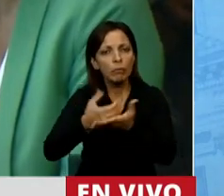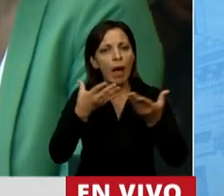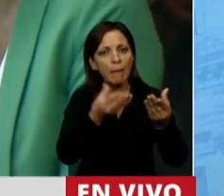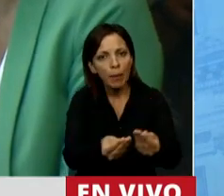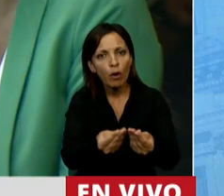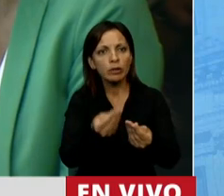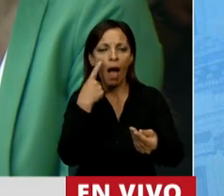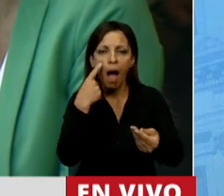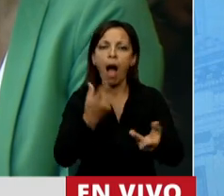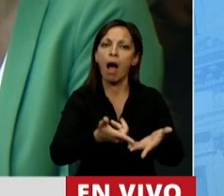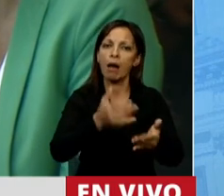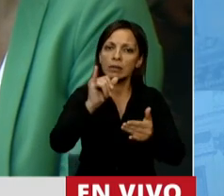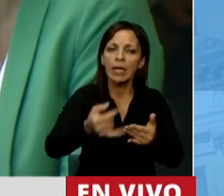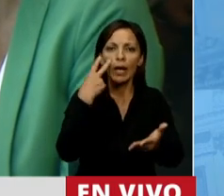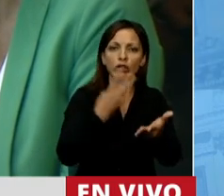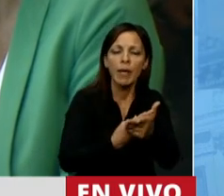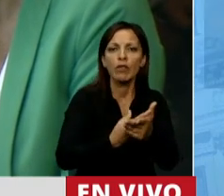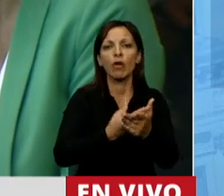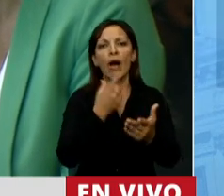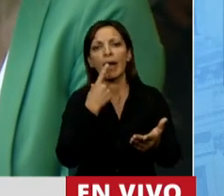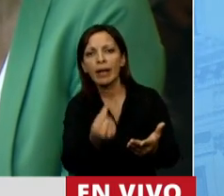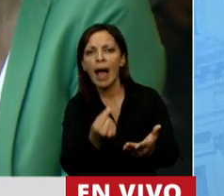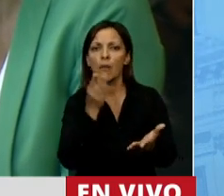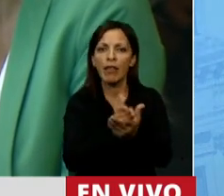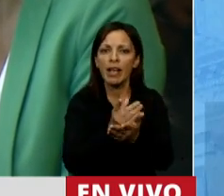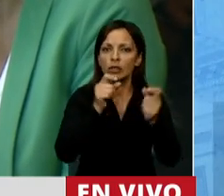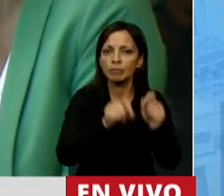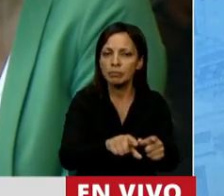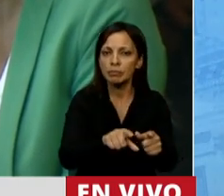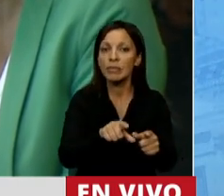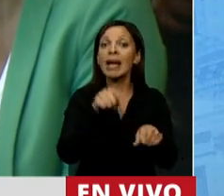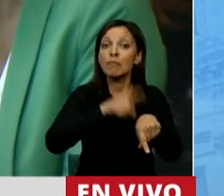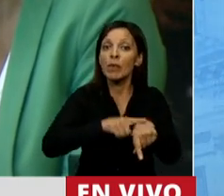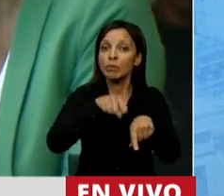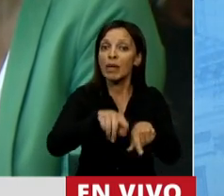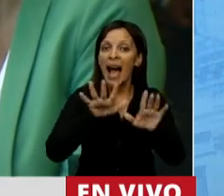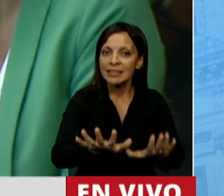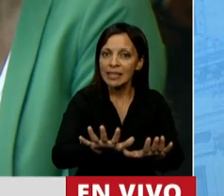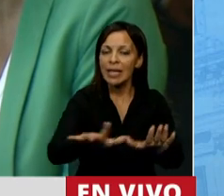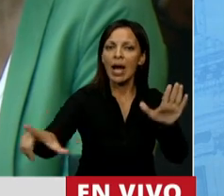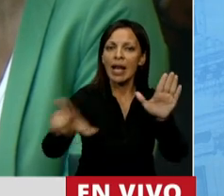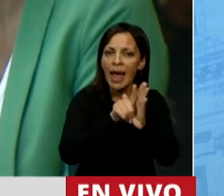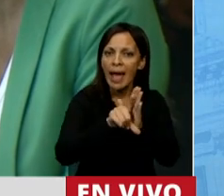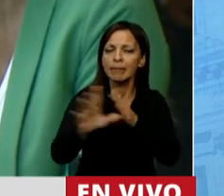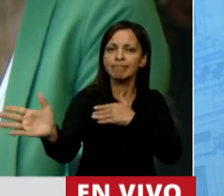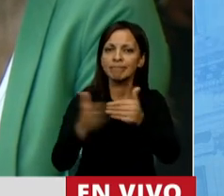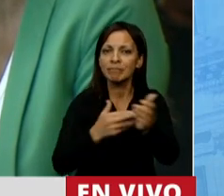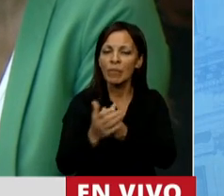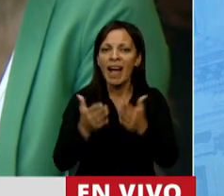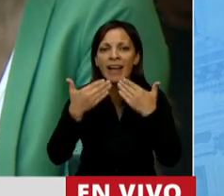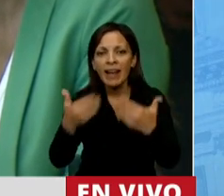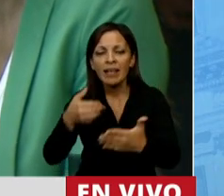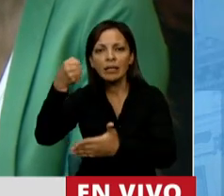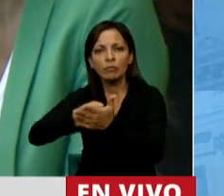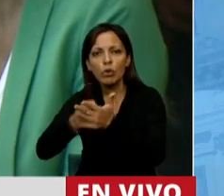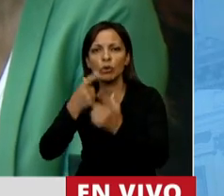sus temas, sus derechos, sus reclamos. Y esa, cuando eso sucede, cuando una ley se construye sobre las luchas, sobre